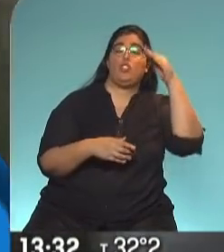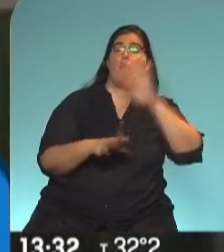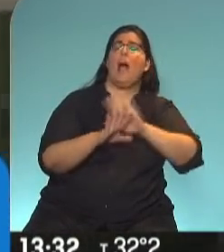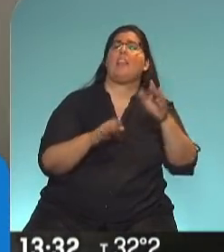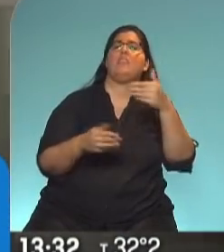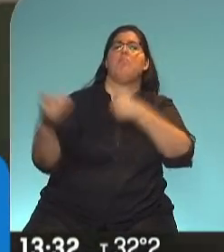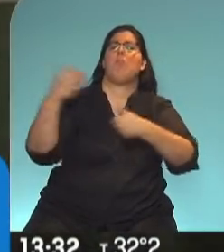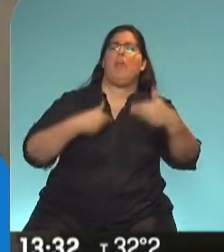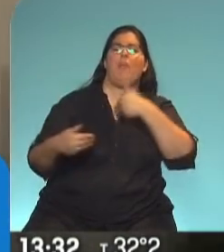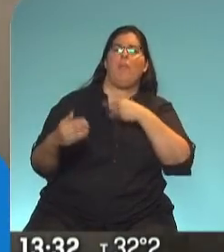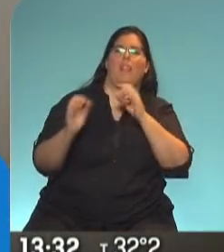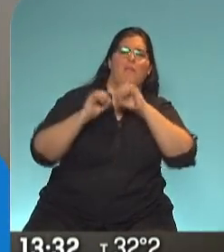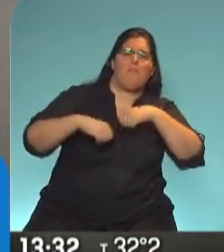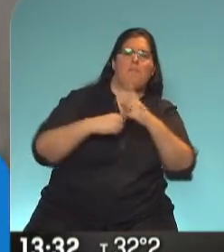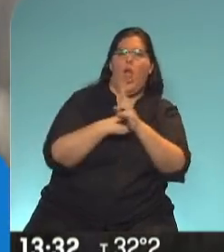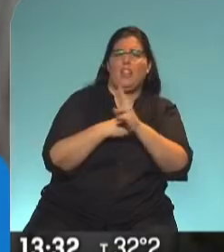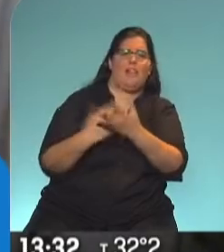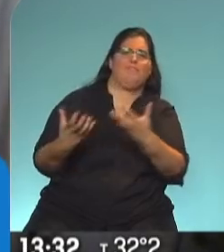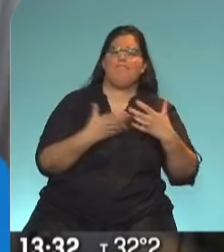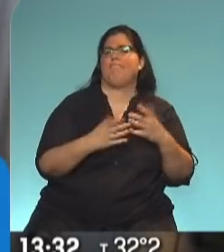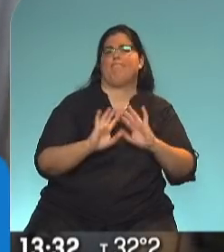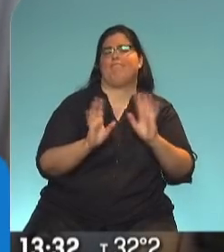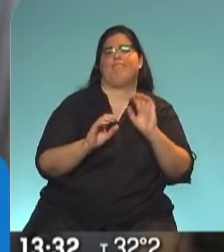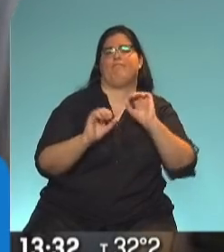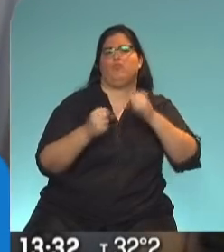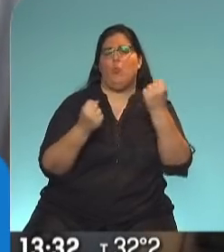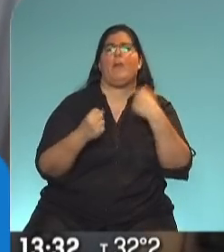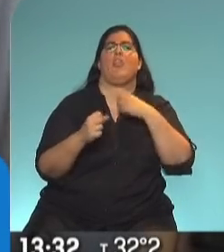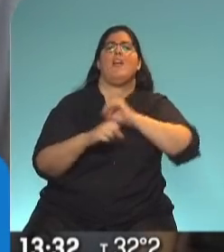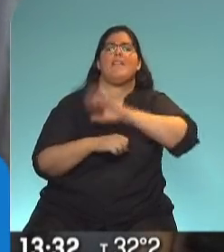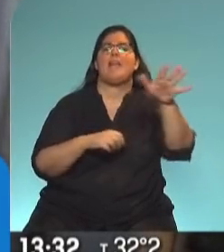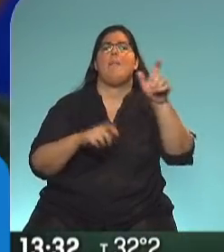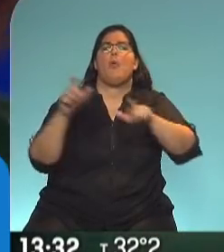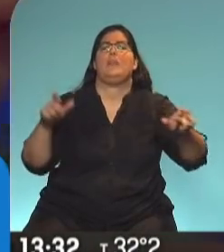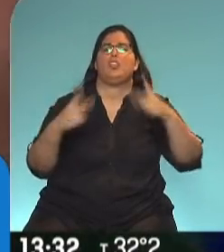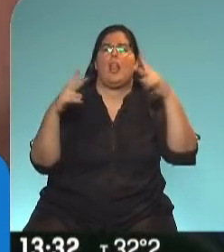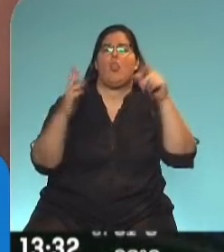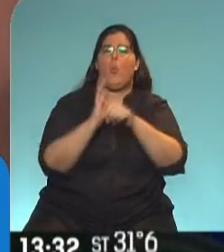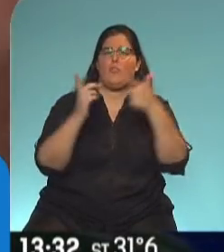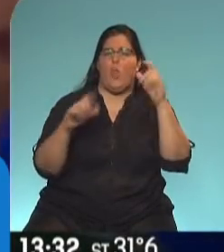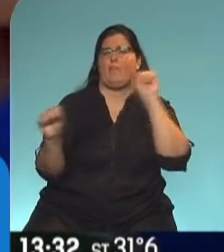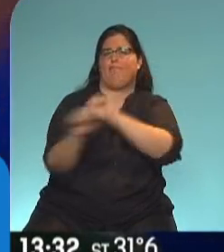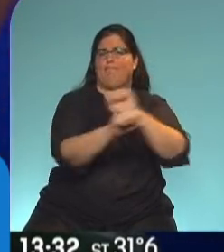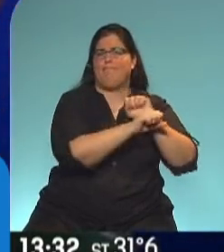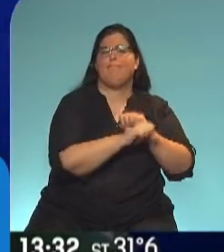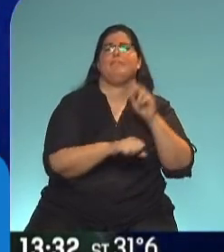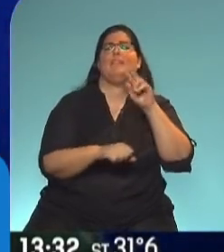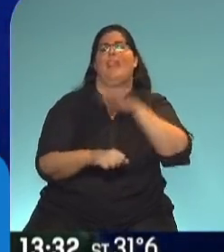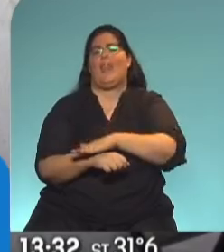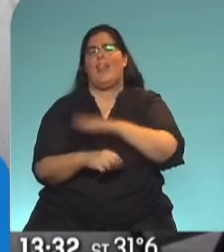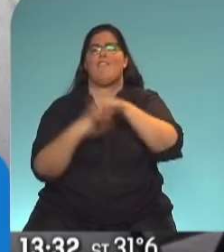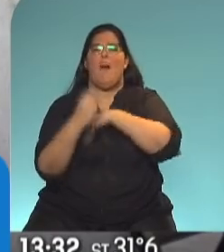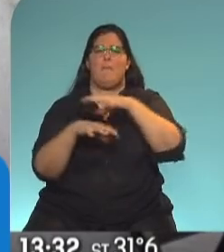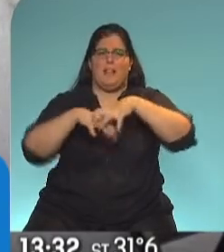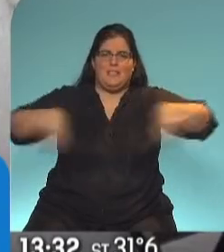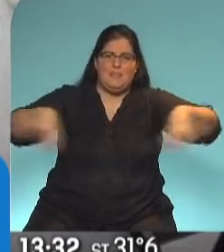solicitudes de asilo, reforzó los controles fronterizos, creó campos de detención de inmigrantes indocumentados, separando a niños de sus familias